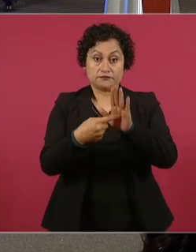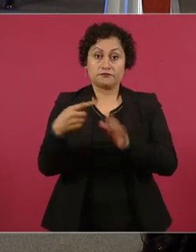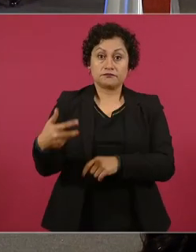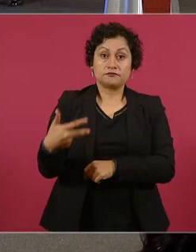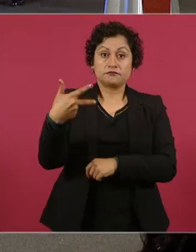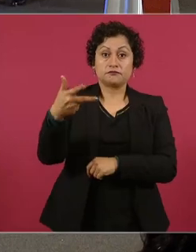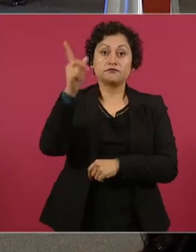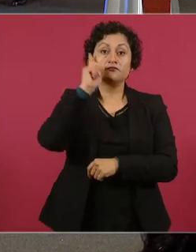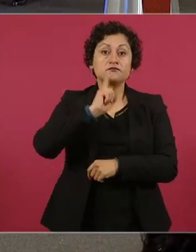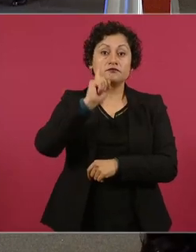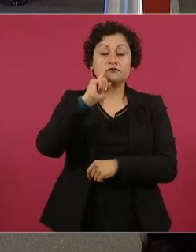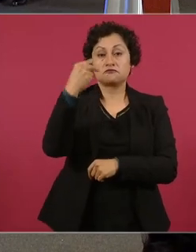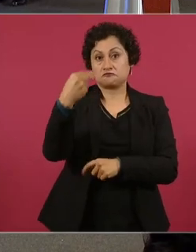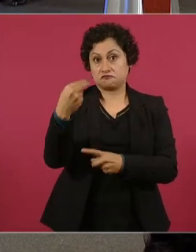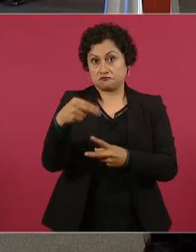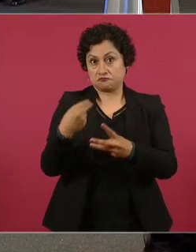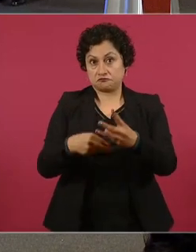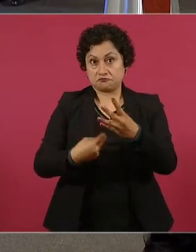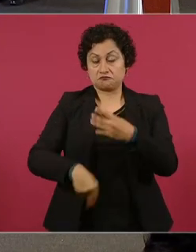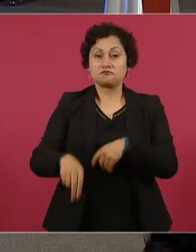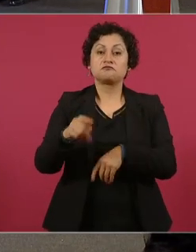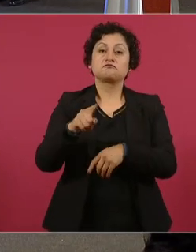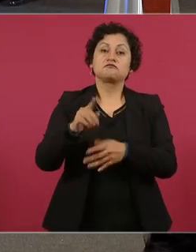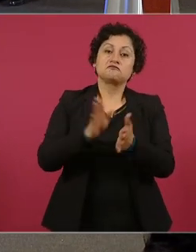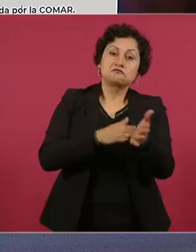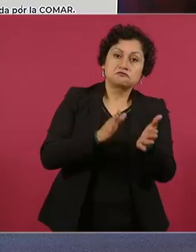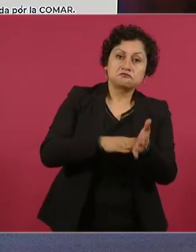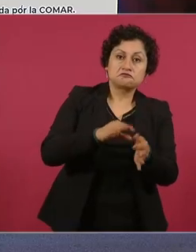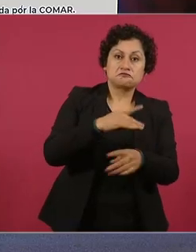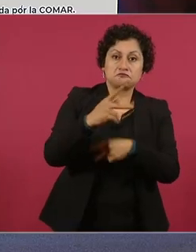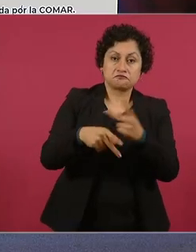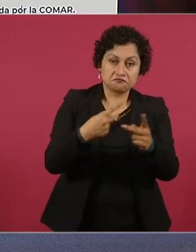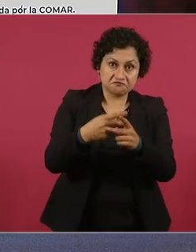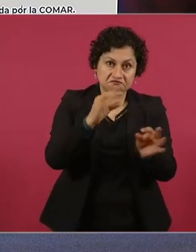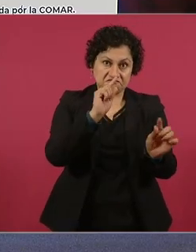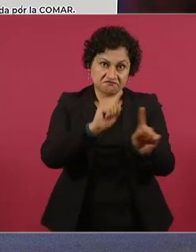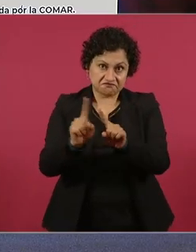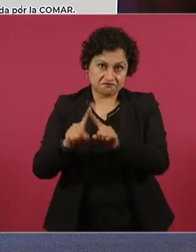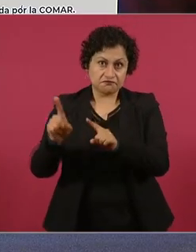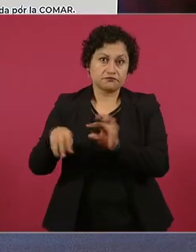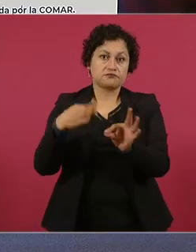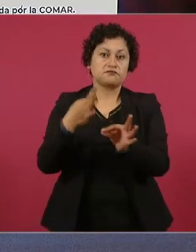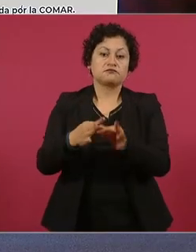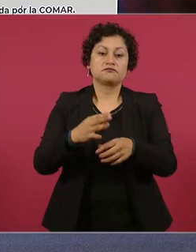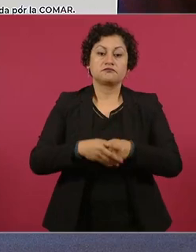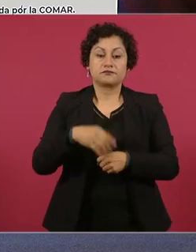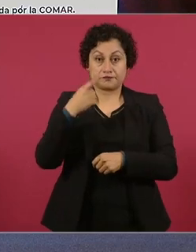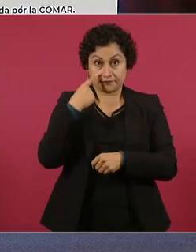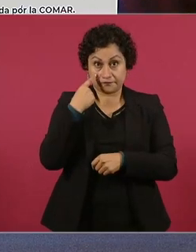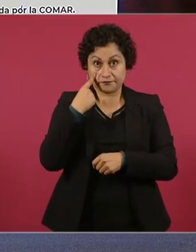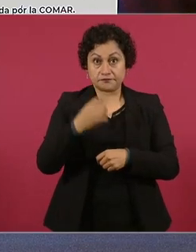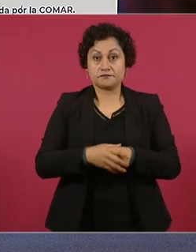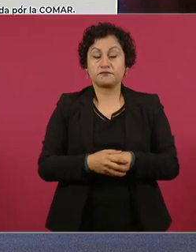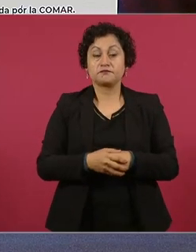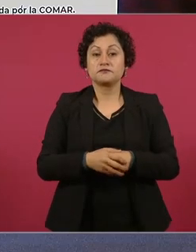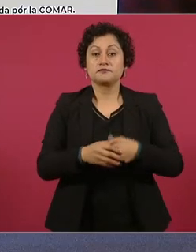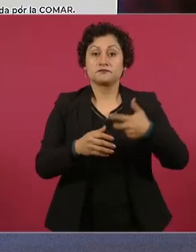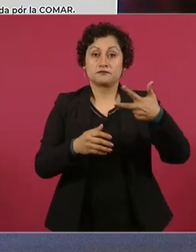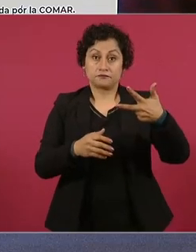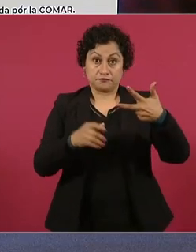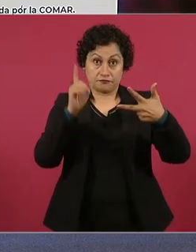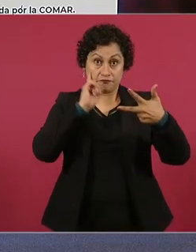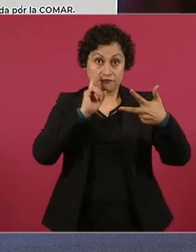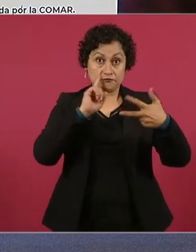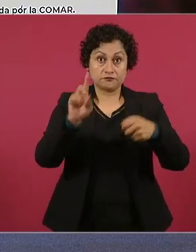mujeres, su fecha de nacimiento y aquí vemos lo siguiente. Solamente dos